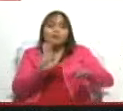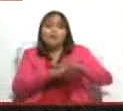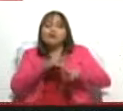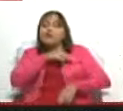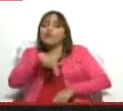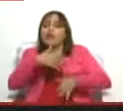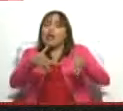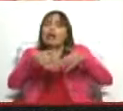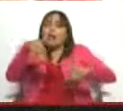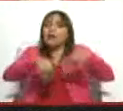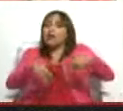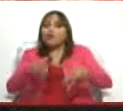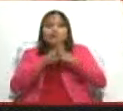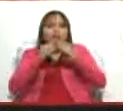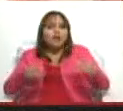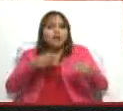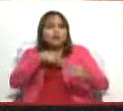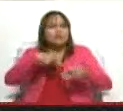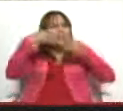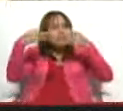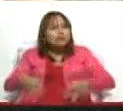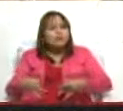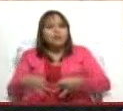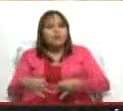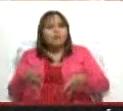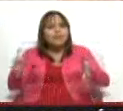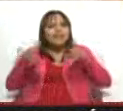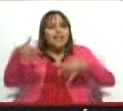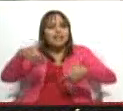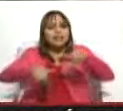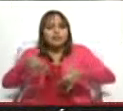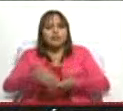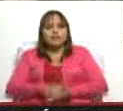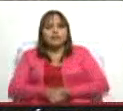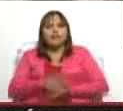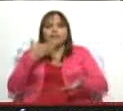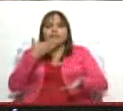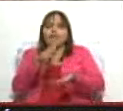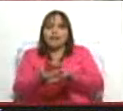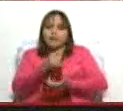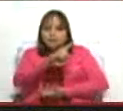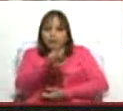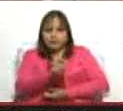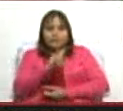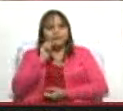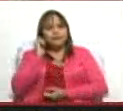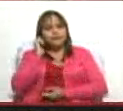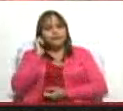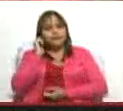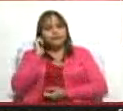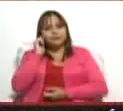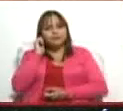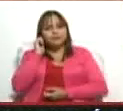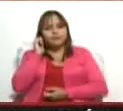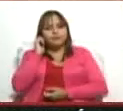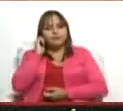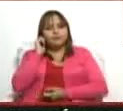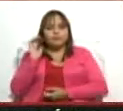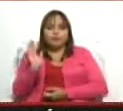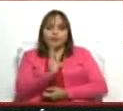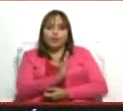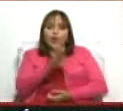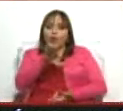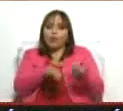Donde estemos, se las vamos a ganar. Gracias, Clemencia. La última pregunta